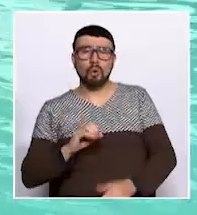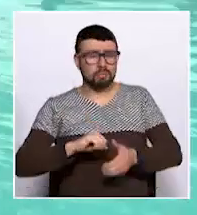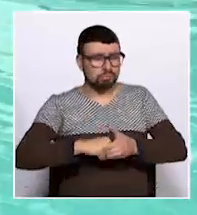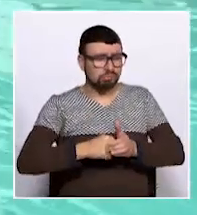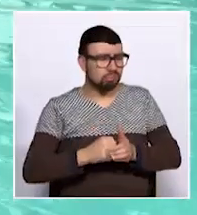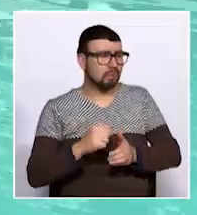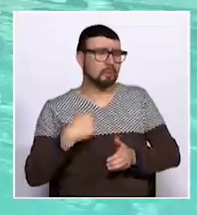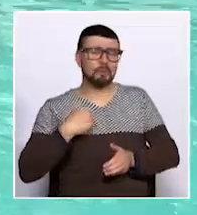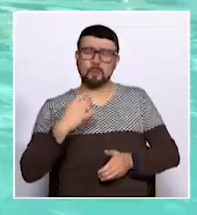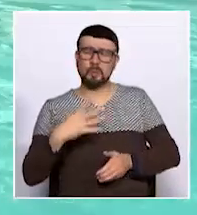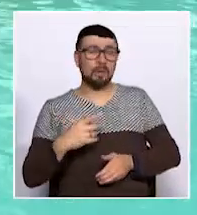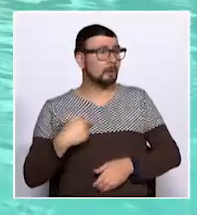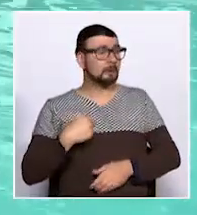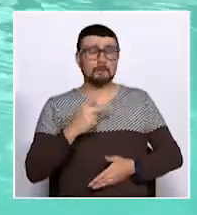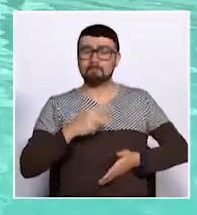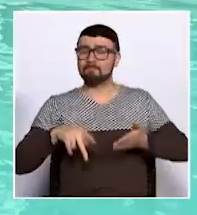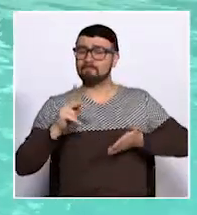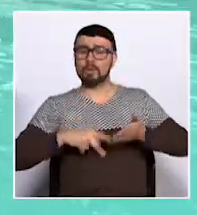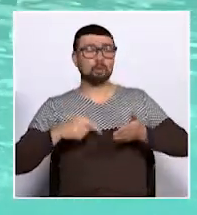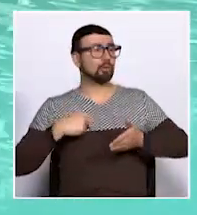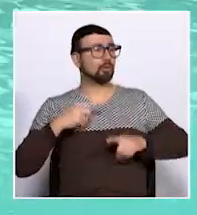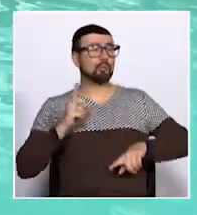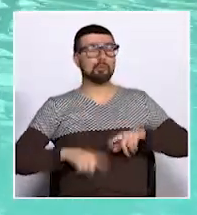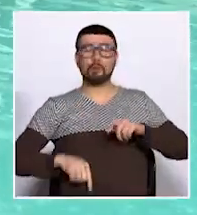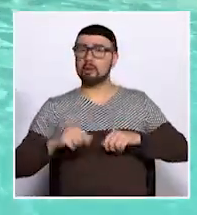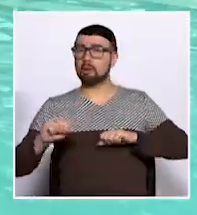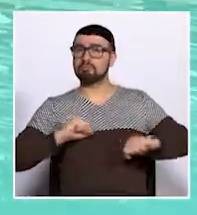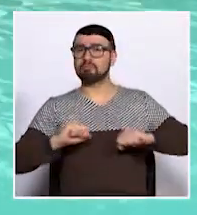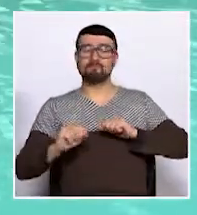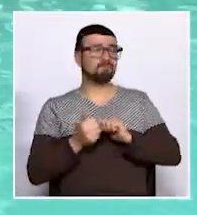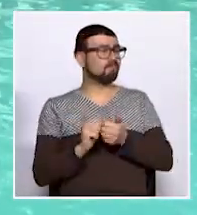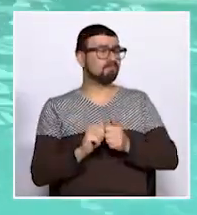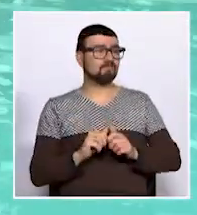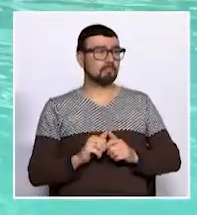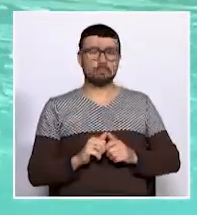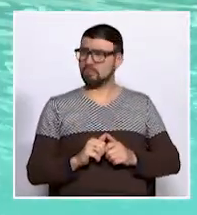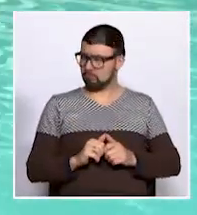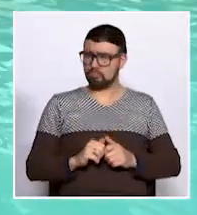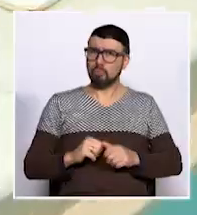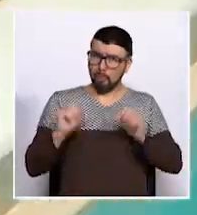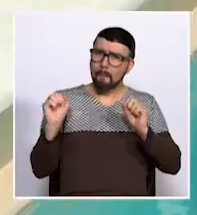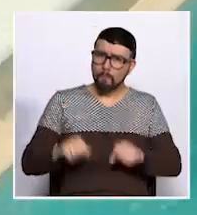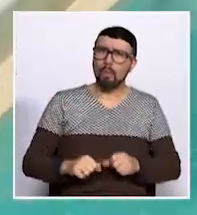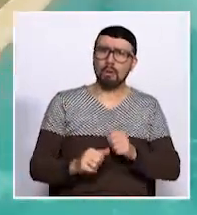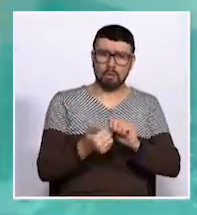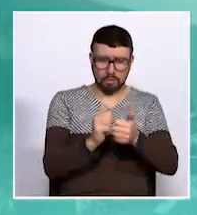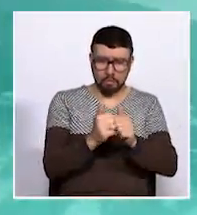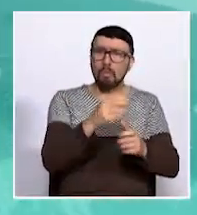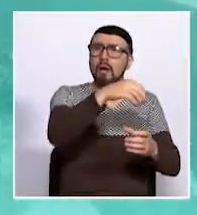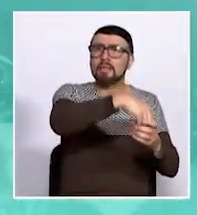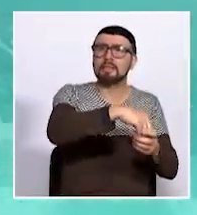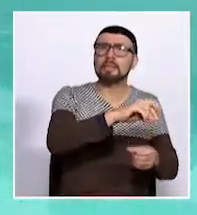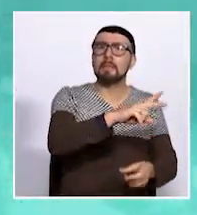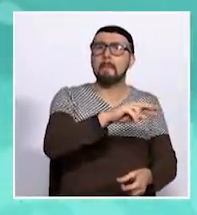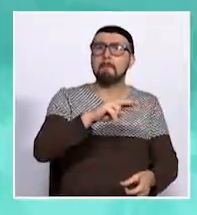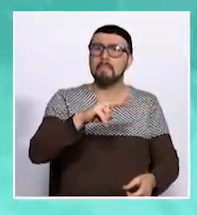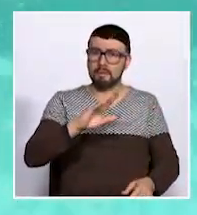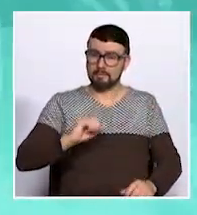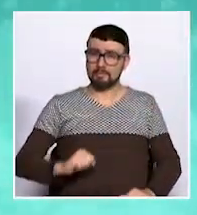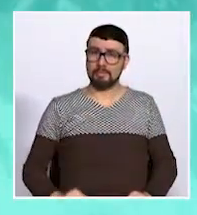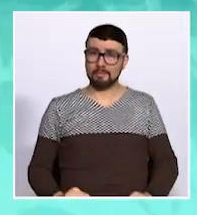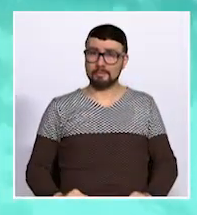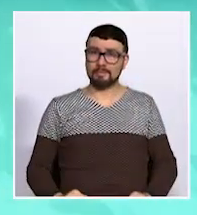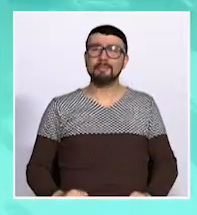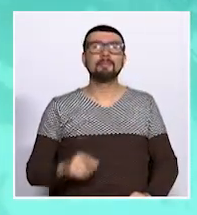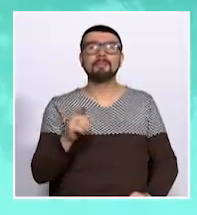hacer ejercicio. No, las personas pueden hacer ejercicio en una piscina. Resulta que cuando nosotros